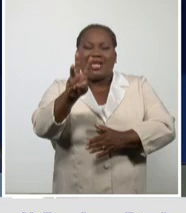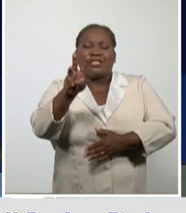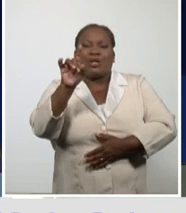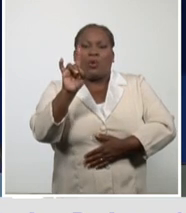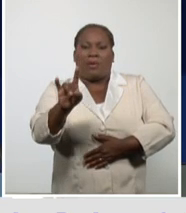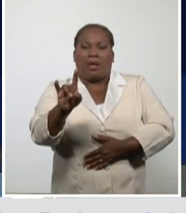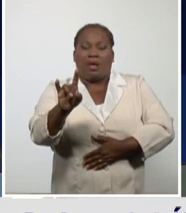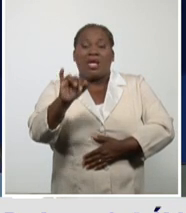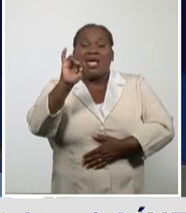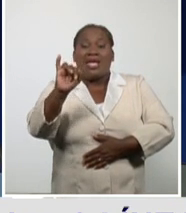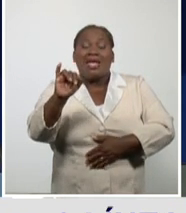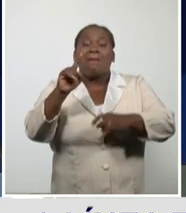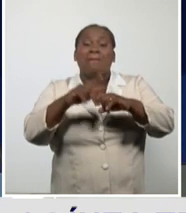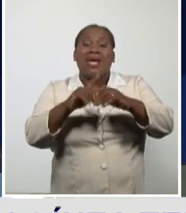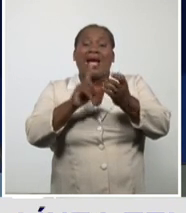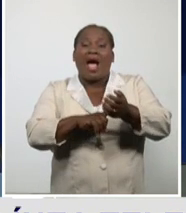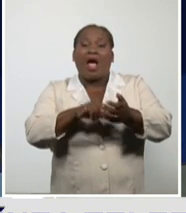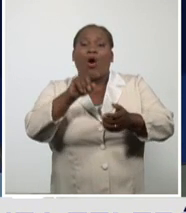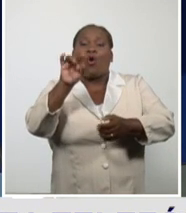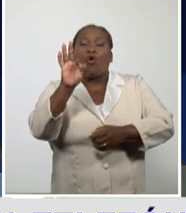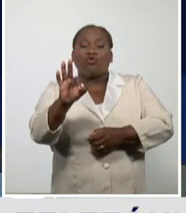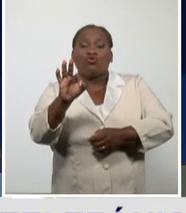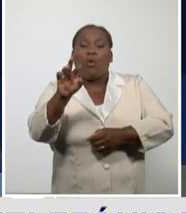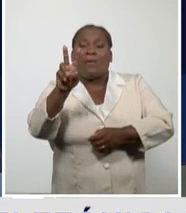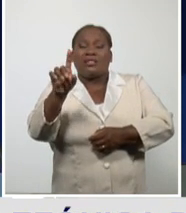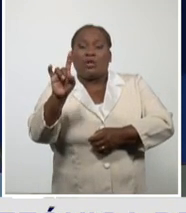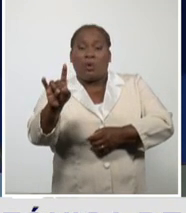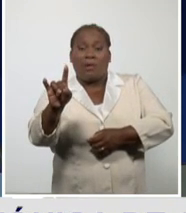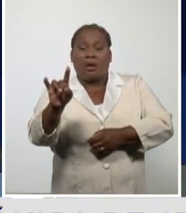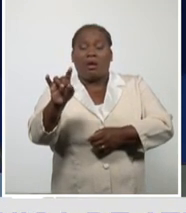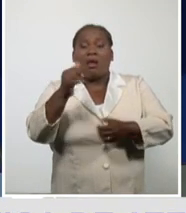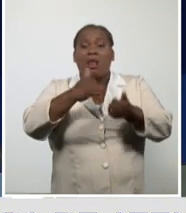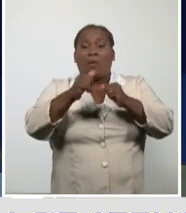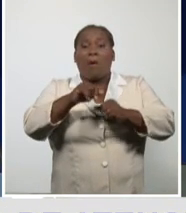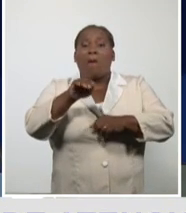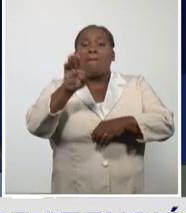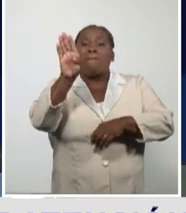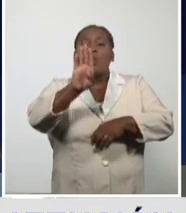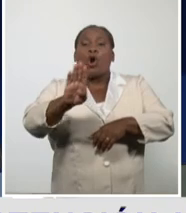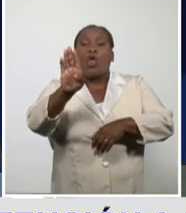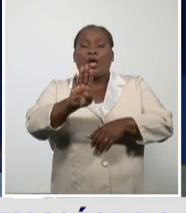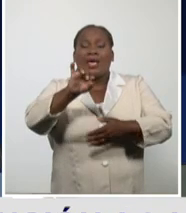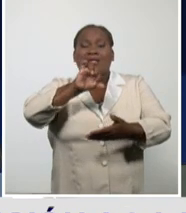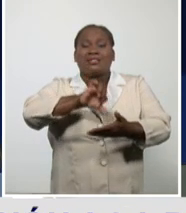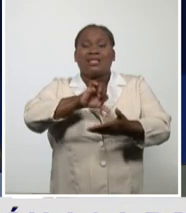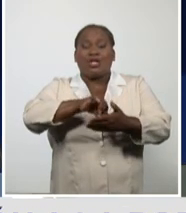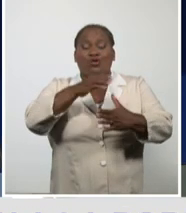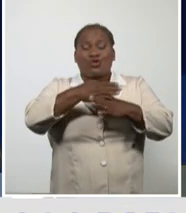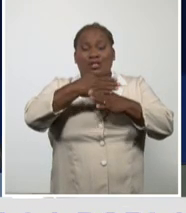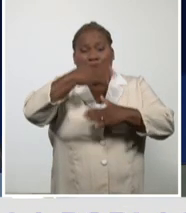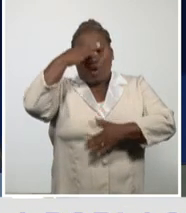IPK 829, en el Laboratorio de Biología Molecular del Centro Provincial de Santiago de